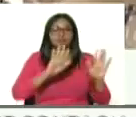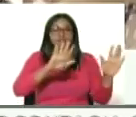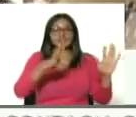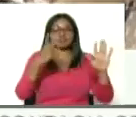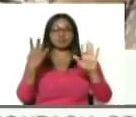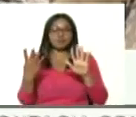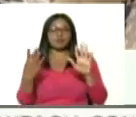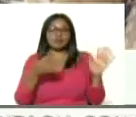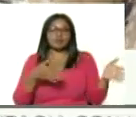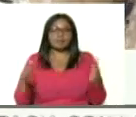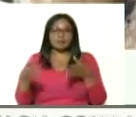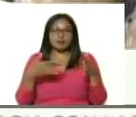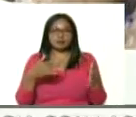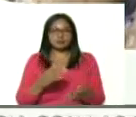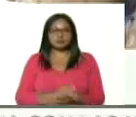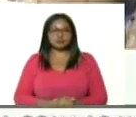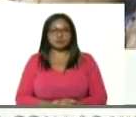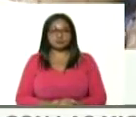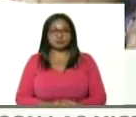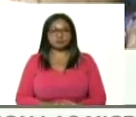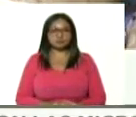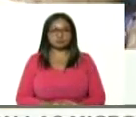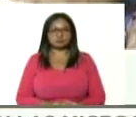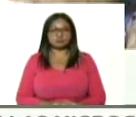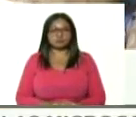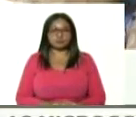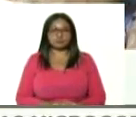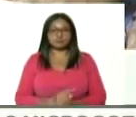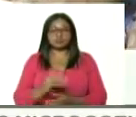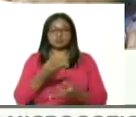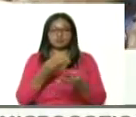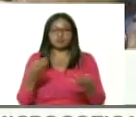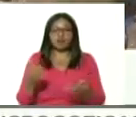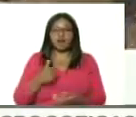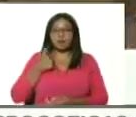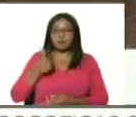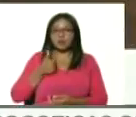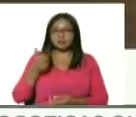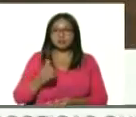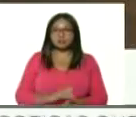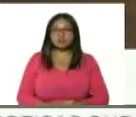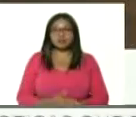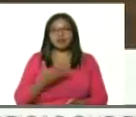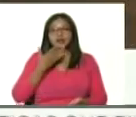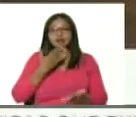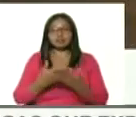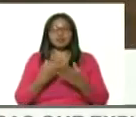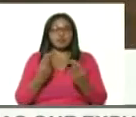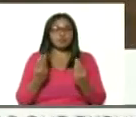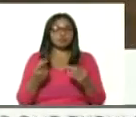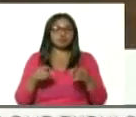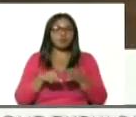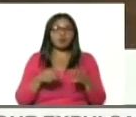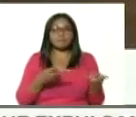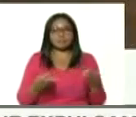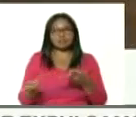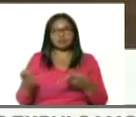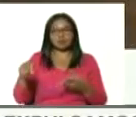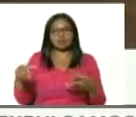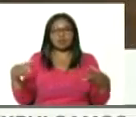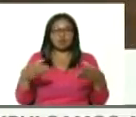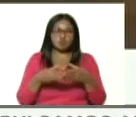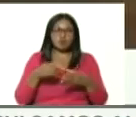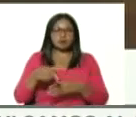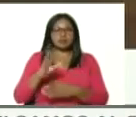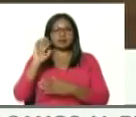marzo, buen anuncio, Luis José. Y es perfecta esta oportunidad, presidente, y agradecemos mucho la invitación que nos hizo a la comisión, a la